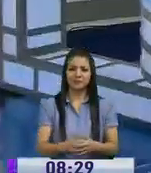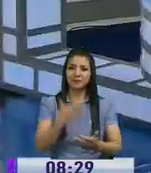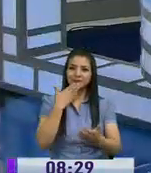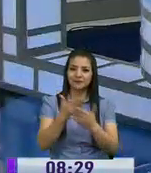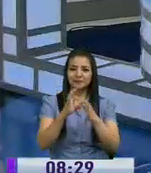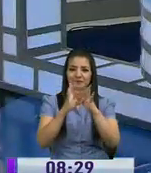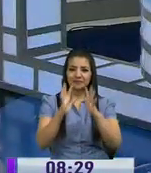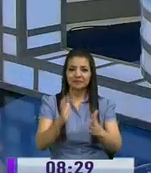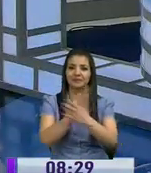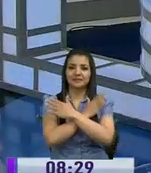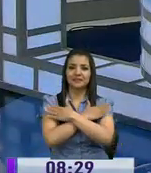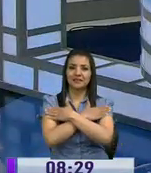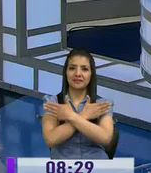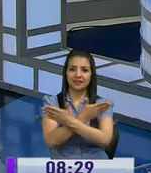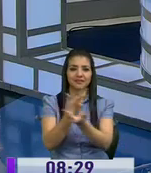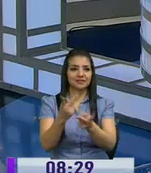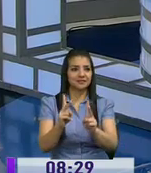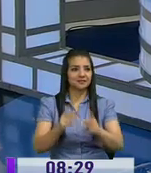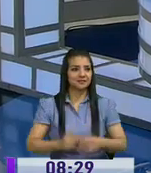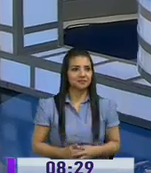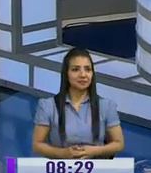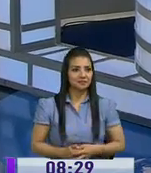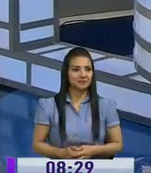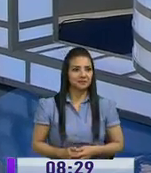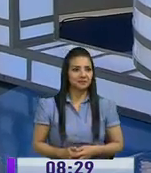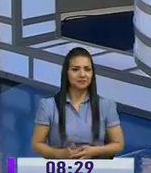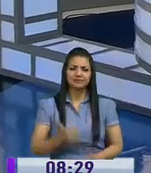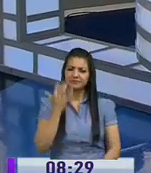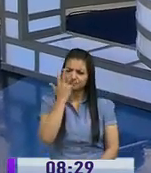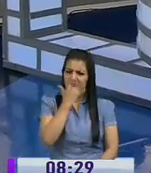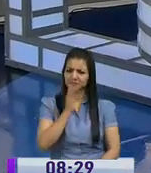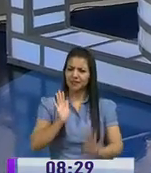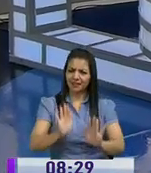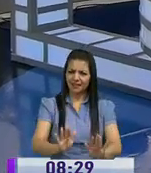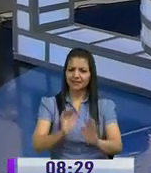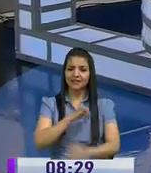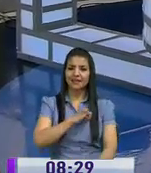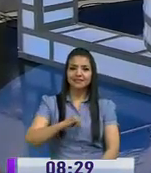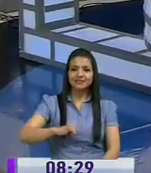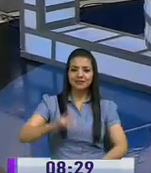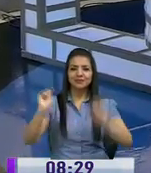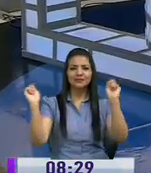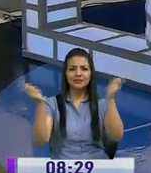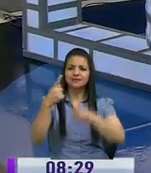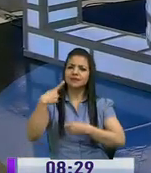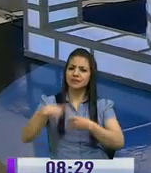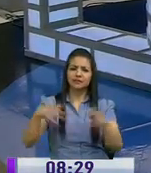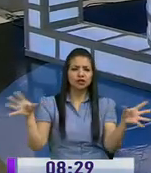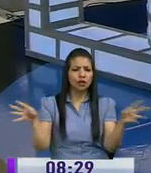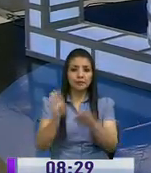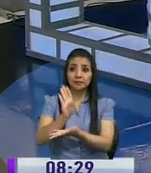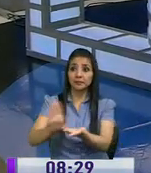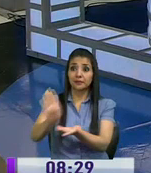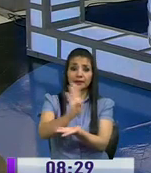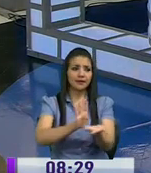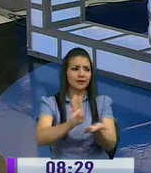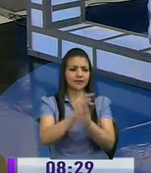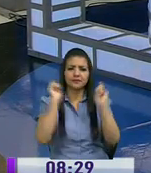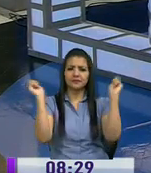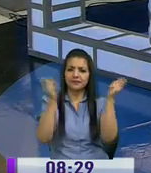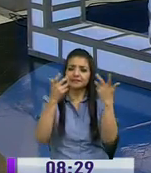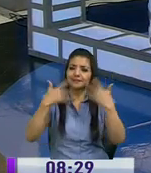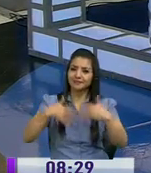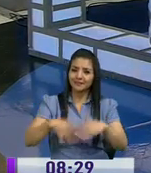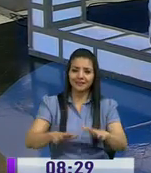Un abrazo, ya le pusimos, ya le enfiestamos a la Sofi. Qué lindo, ¿no? Qué lindo. Eso es lo lindo de las fiestas de Quito, que en todos los barrios hay estas fiestas,